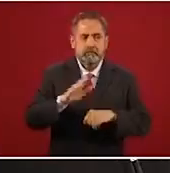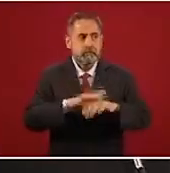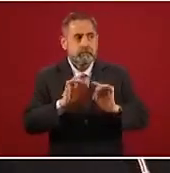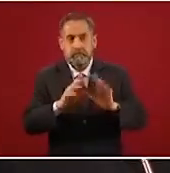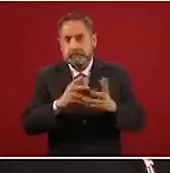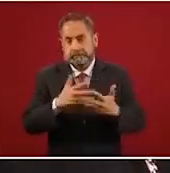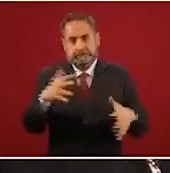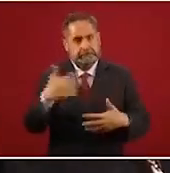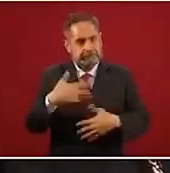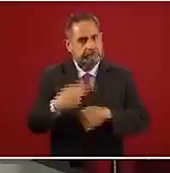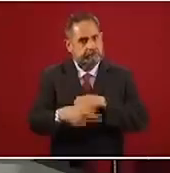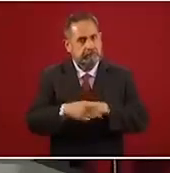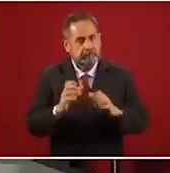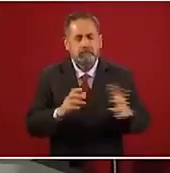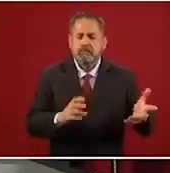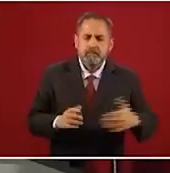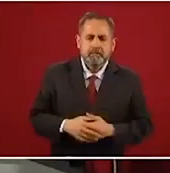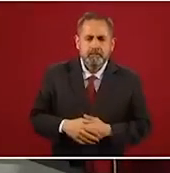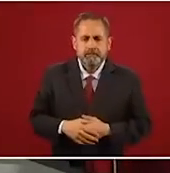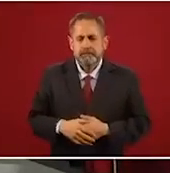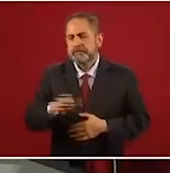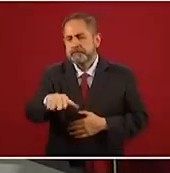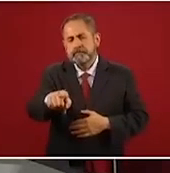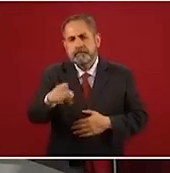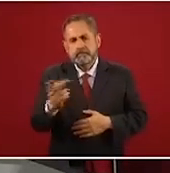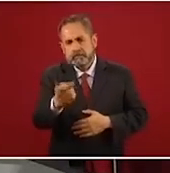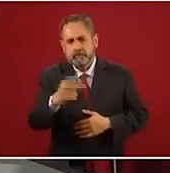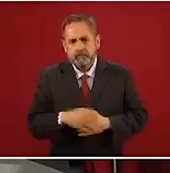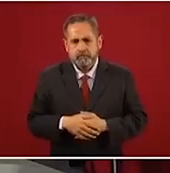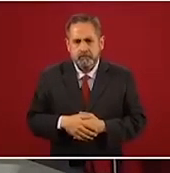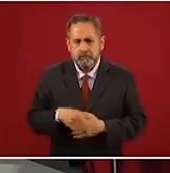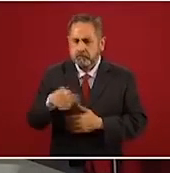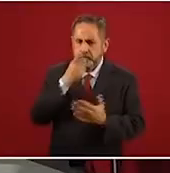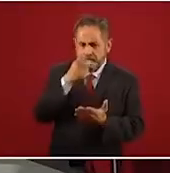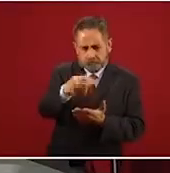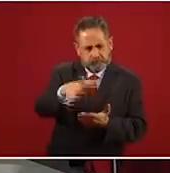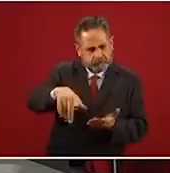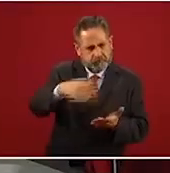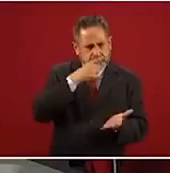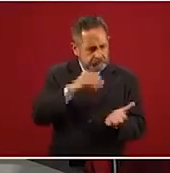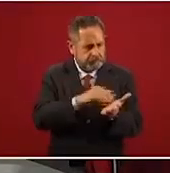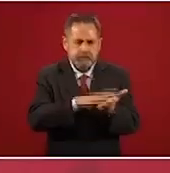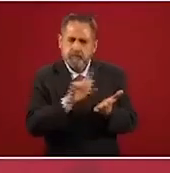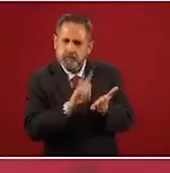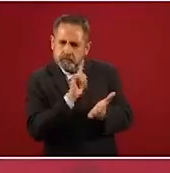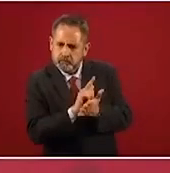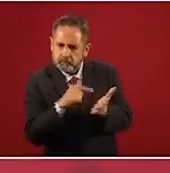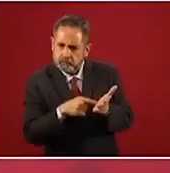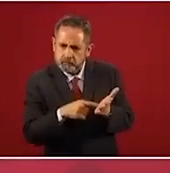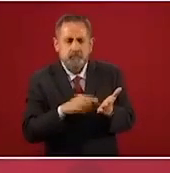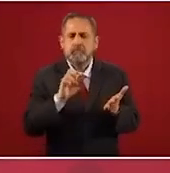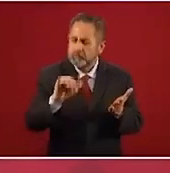de mis dos preguntas. Pues tú hablas de lo que establece la ley y sí hay